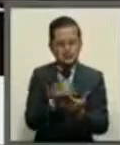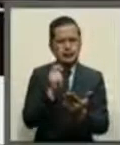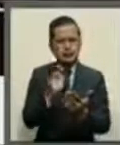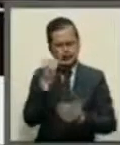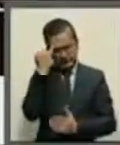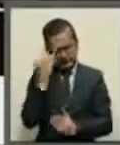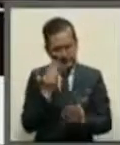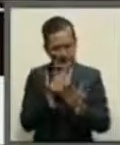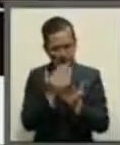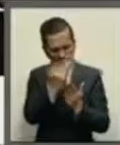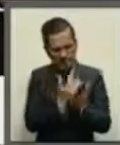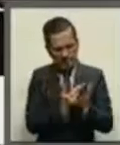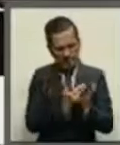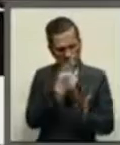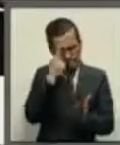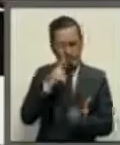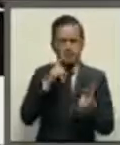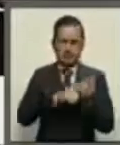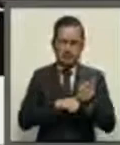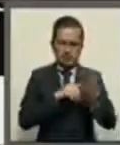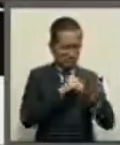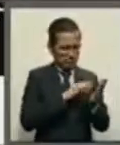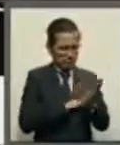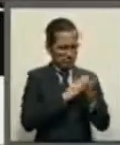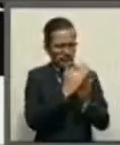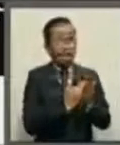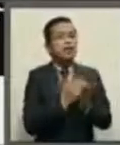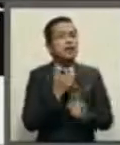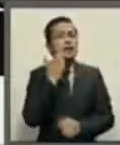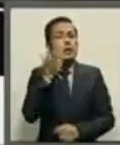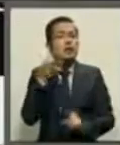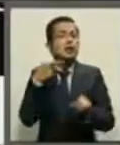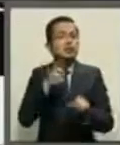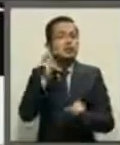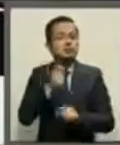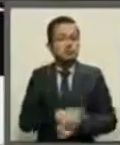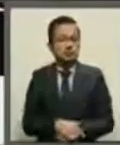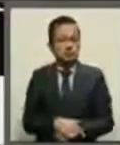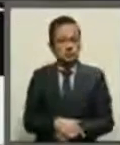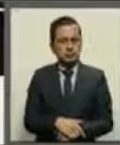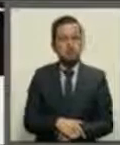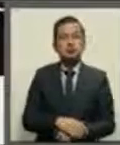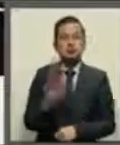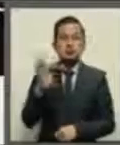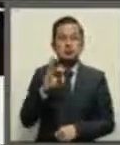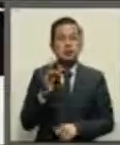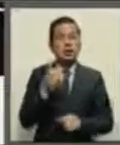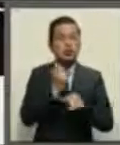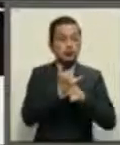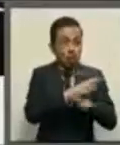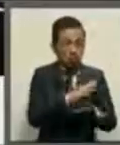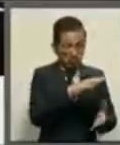presente iniciativa, que en el fondo lo que se pretende es salvaguardar el posible uso indebido